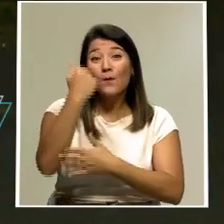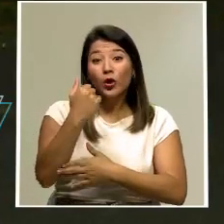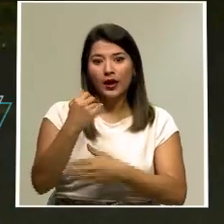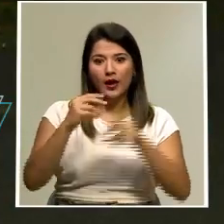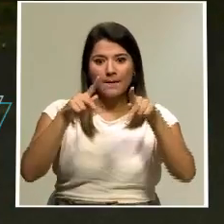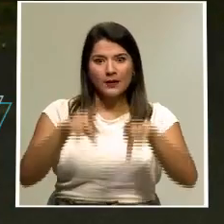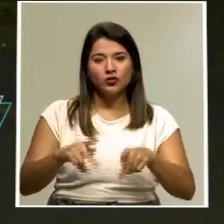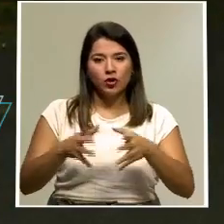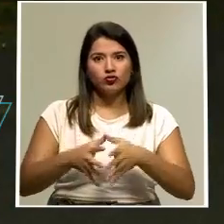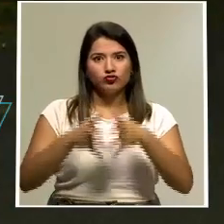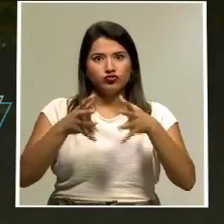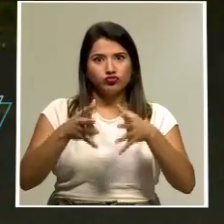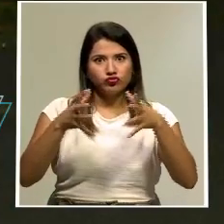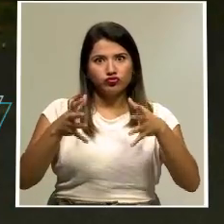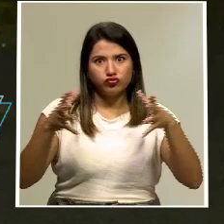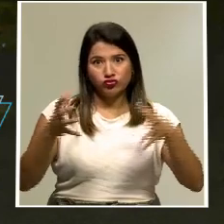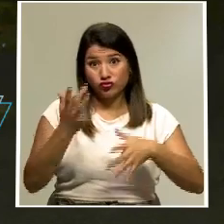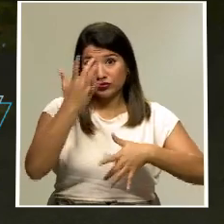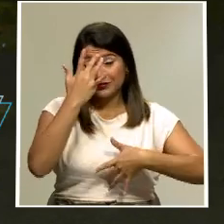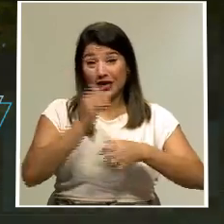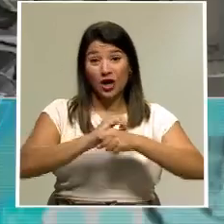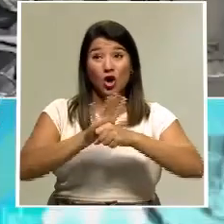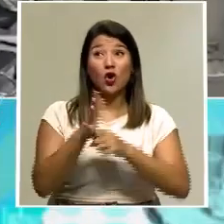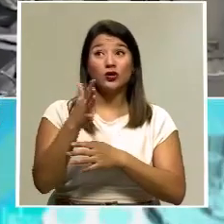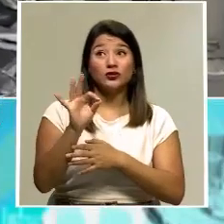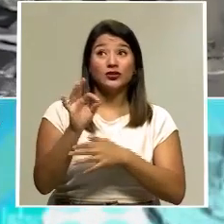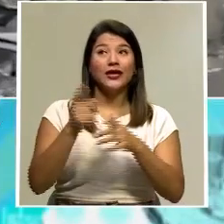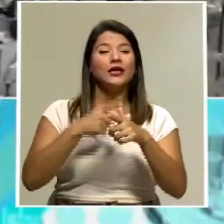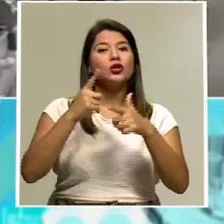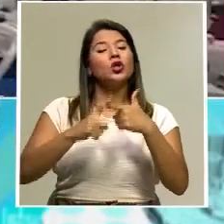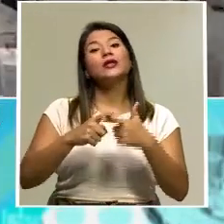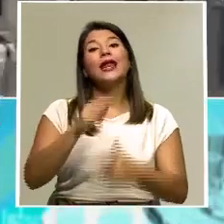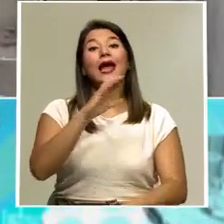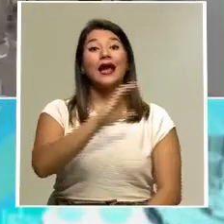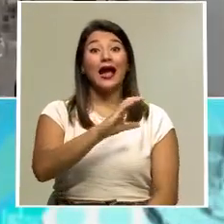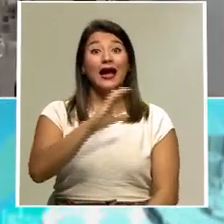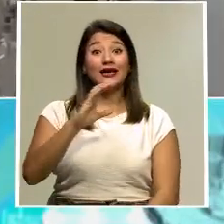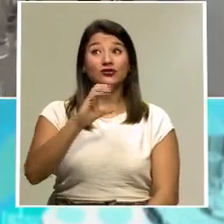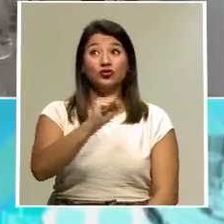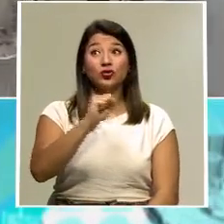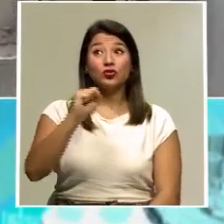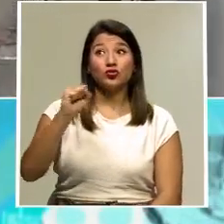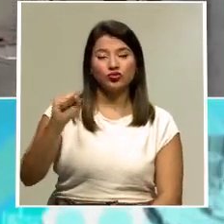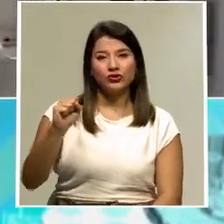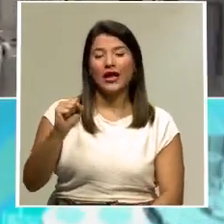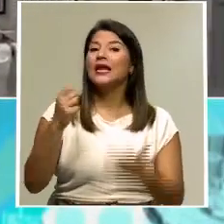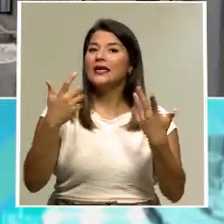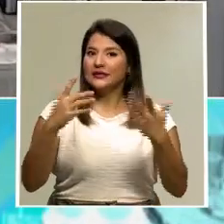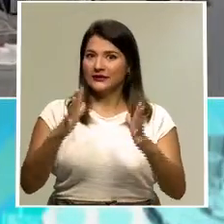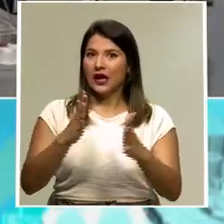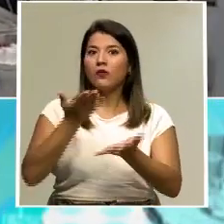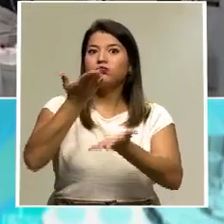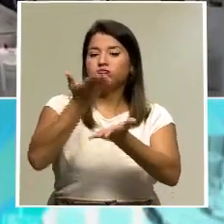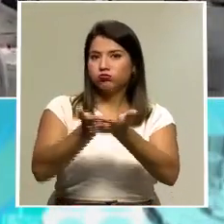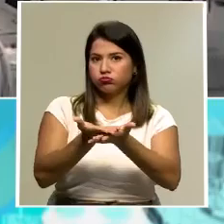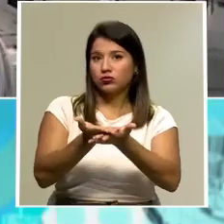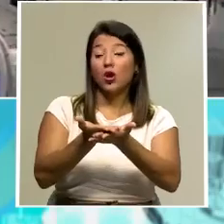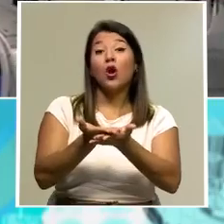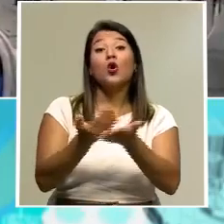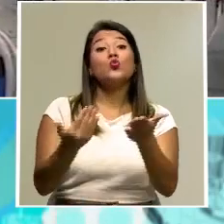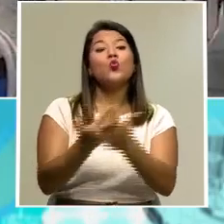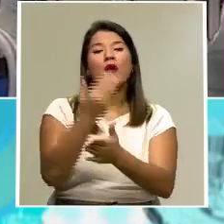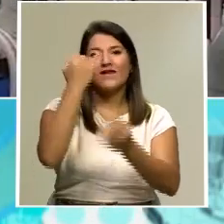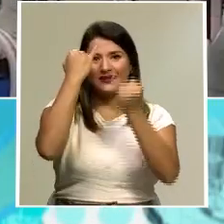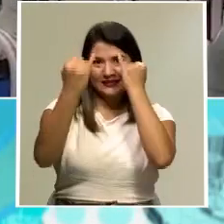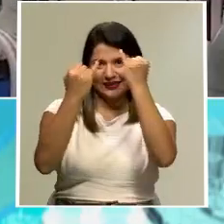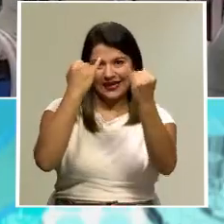COVID-19, la Caja de Seguro Social ha presentado una serie de medidas para poder liberar al menos 400 camas de pacientes